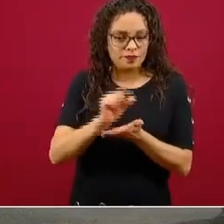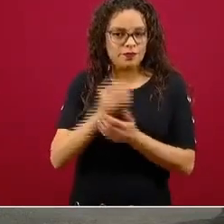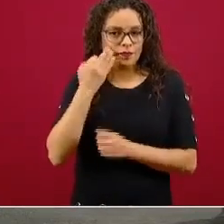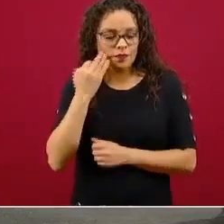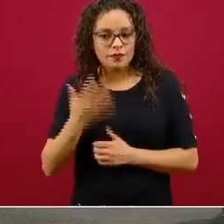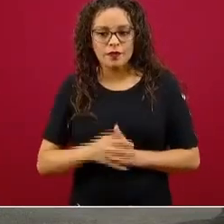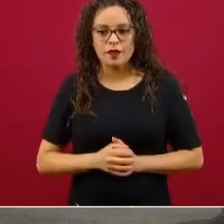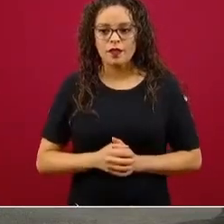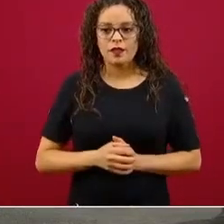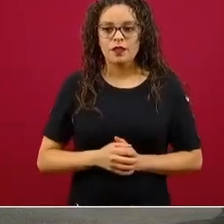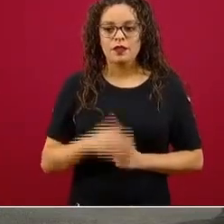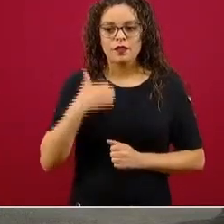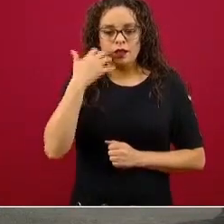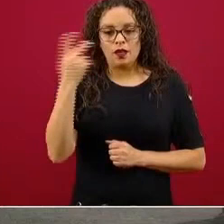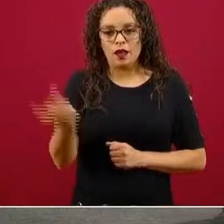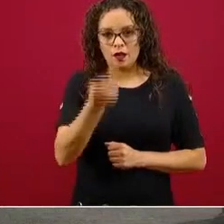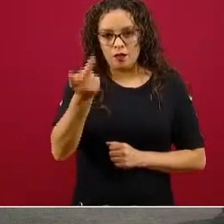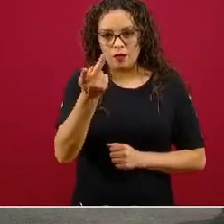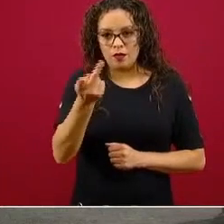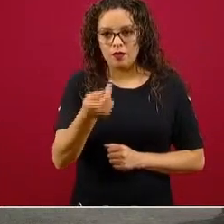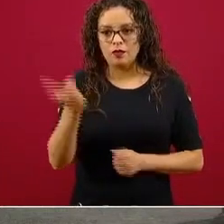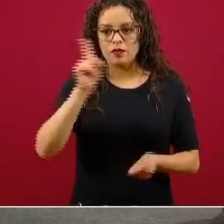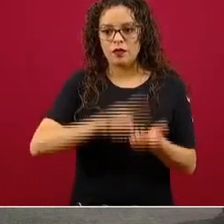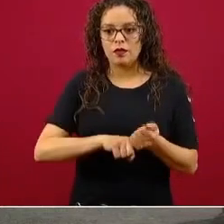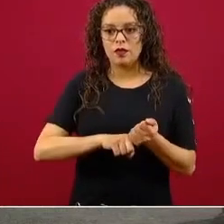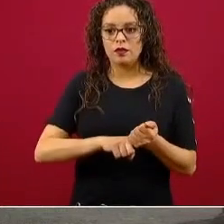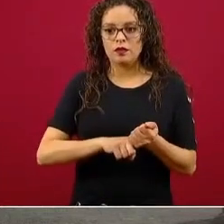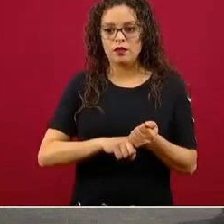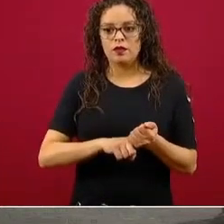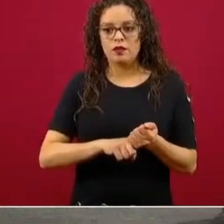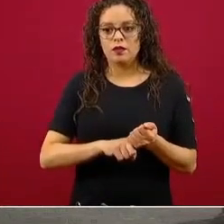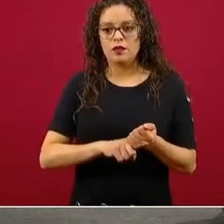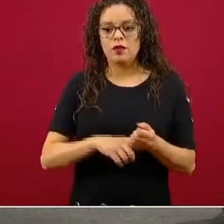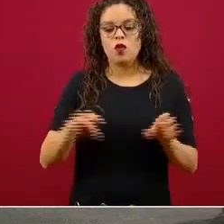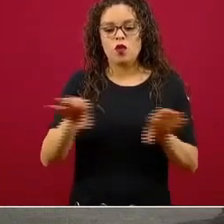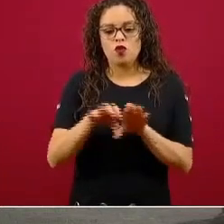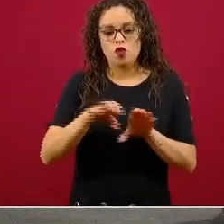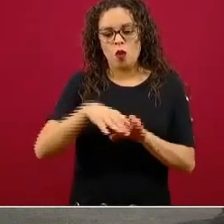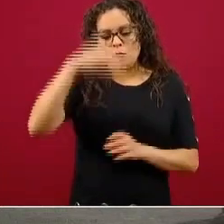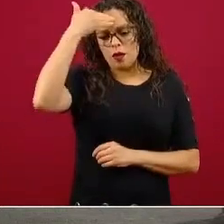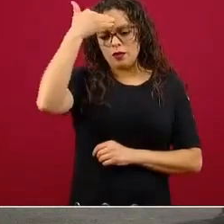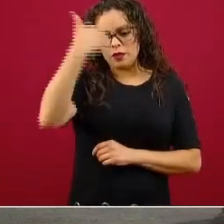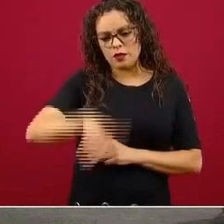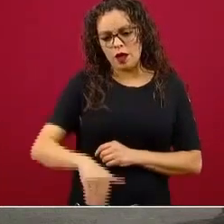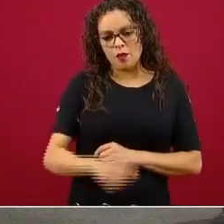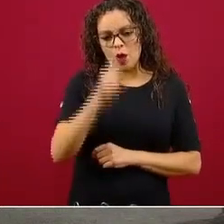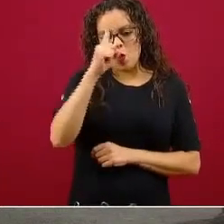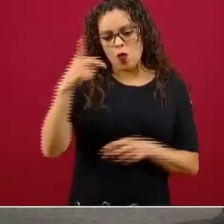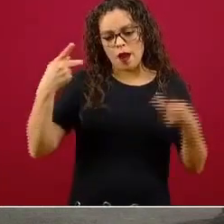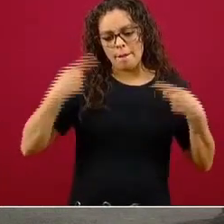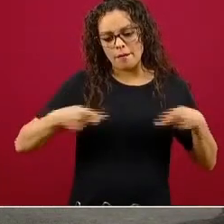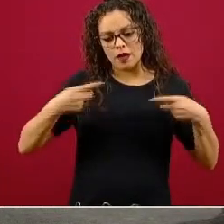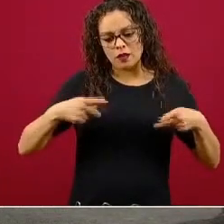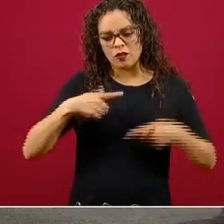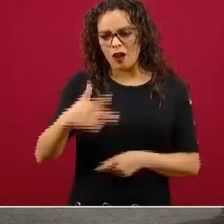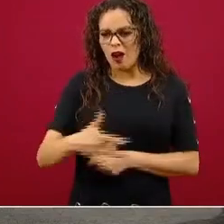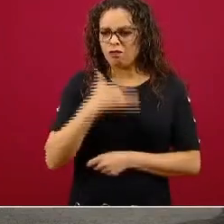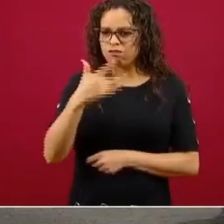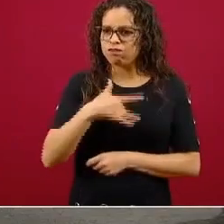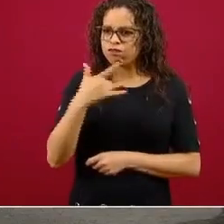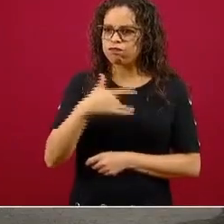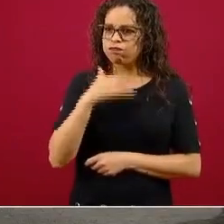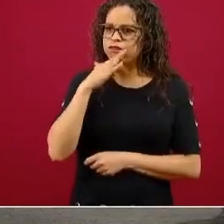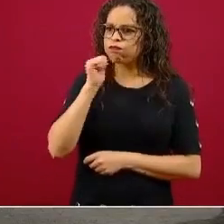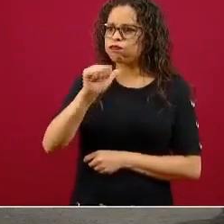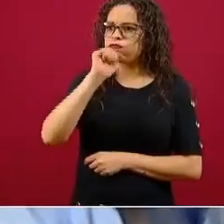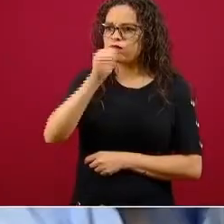Alberto, doctor Gatell, de Mérida, ¿cómo sabe un asintomático que tiene COVID y qué probabilidades tiene de